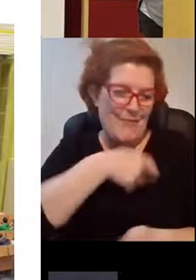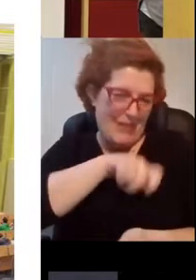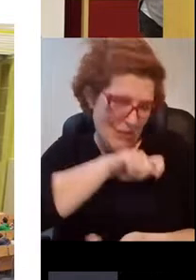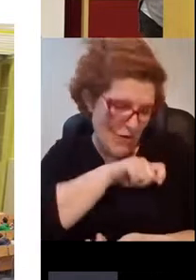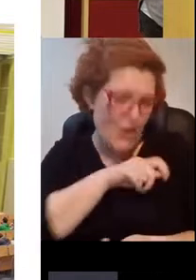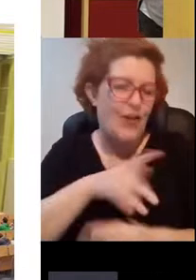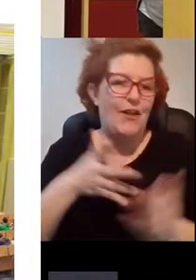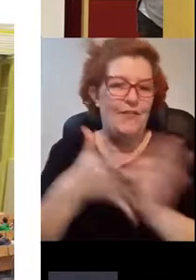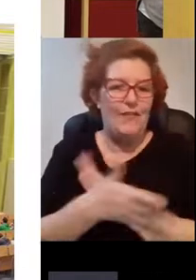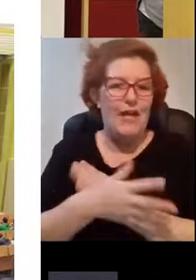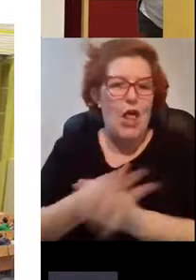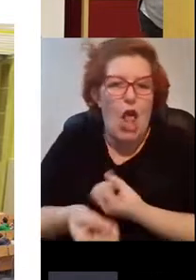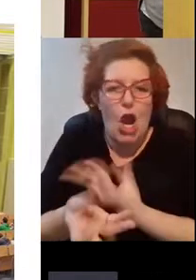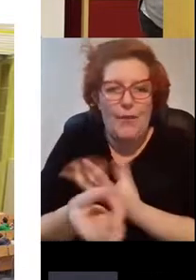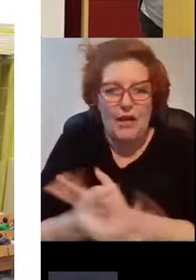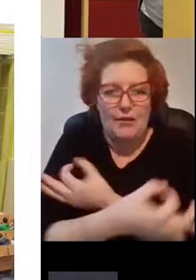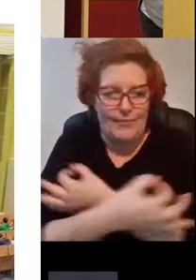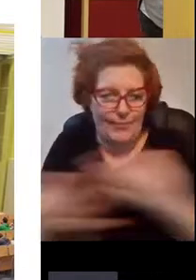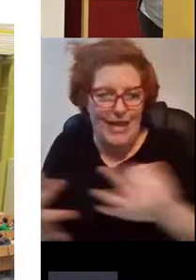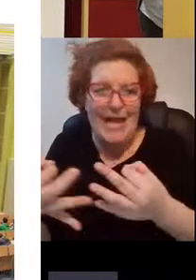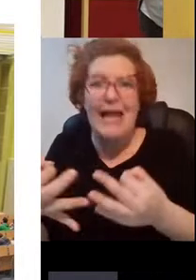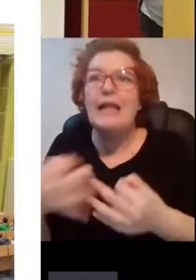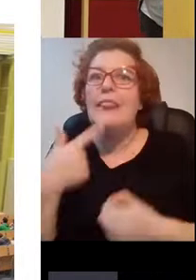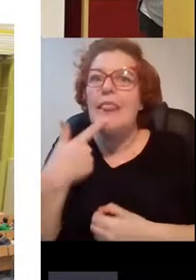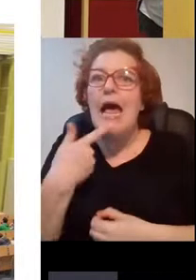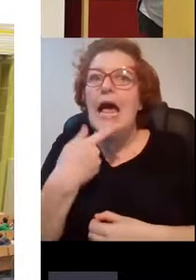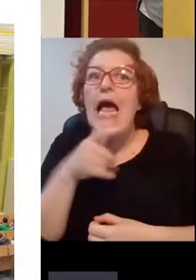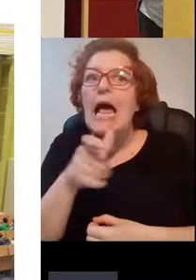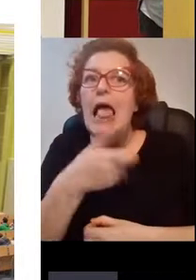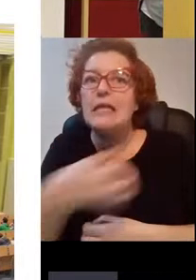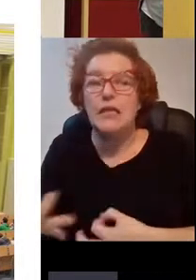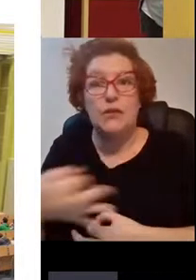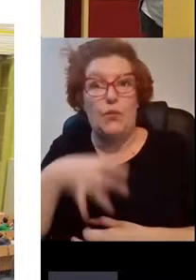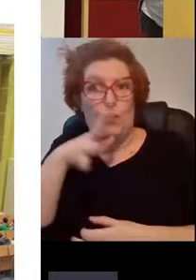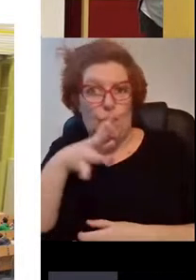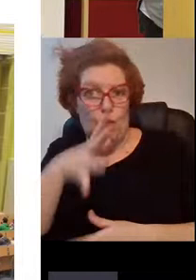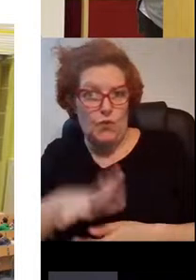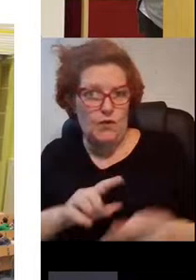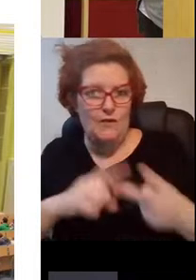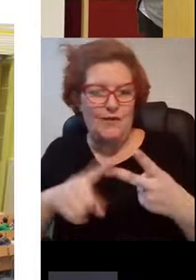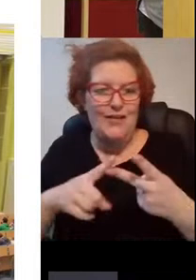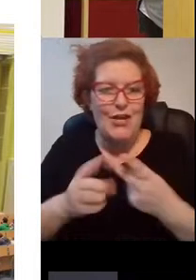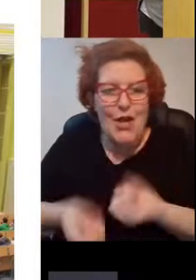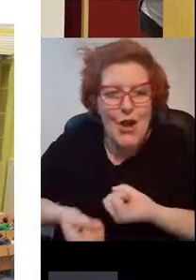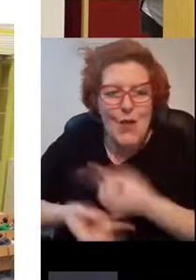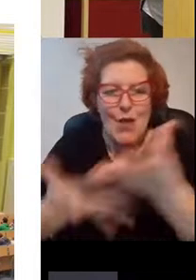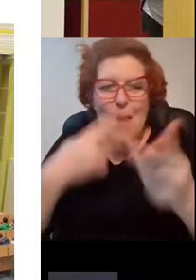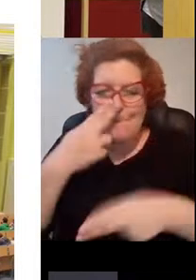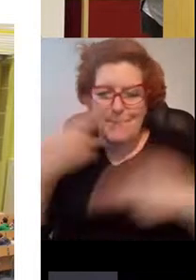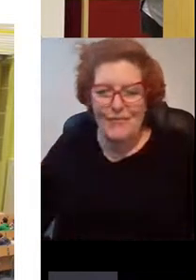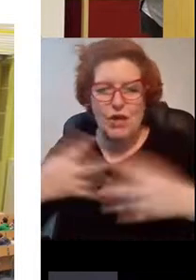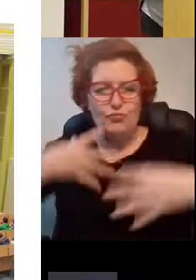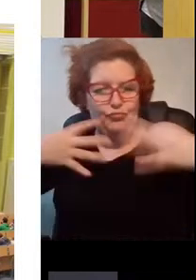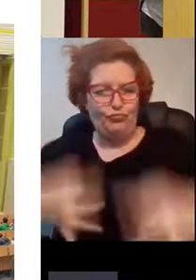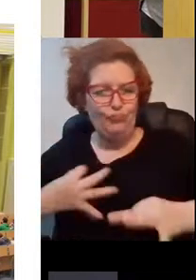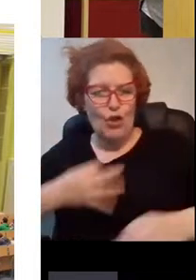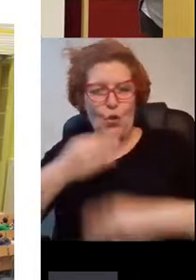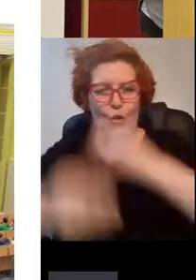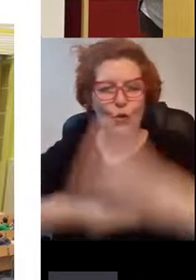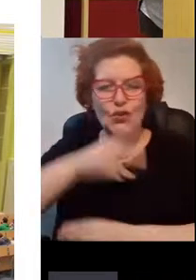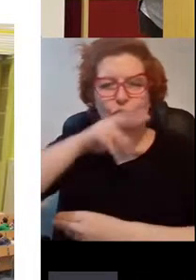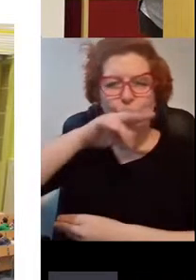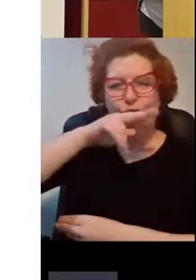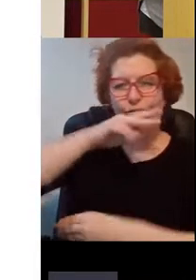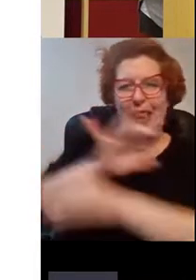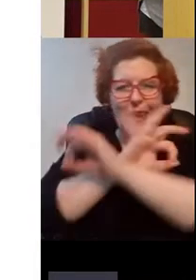modo excelente, madre mía, en modo excelente, ahí es nada, y comunicar en público con rigor en el uso de la lengua y claridad en la